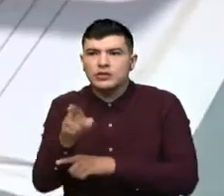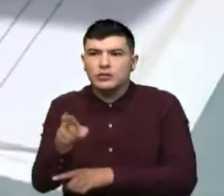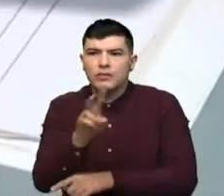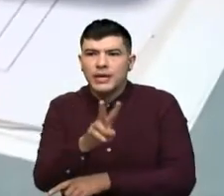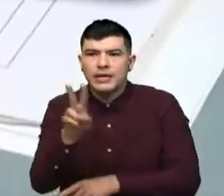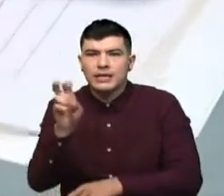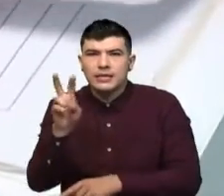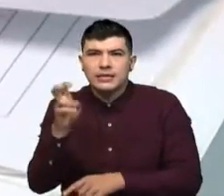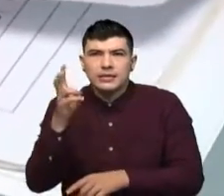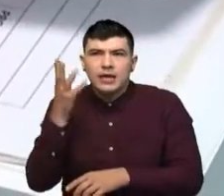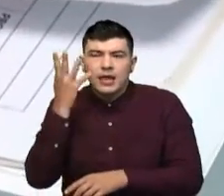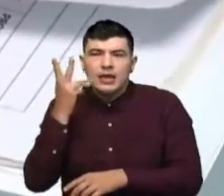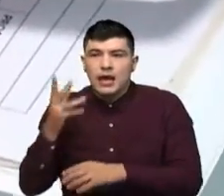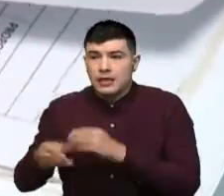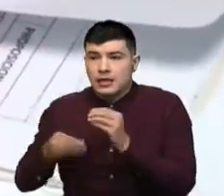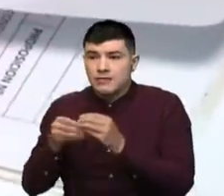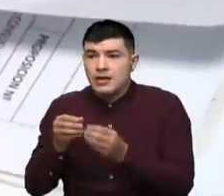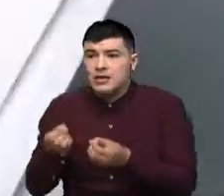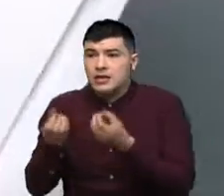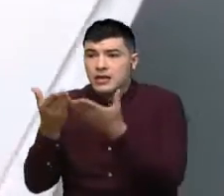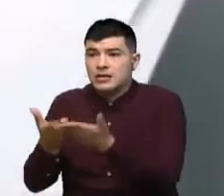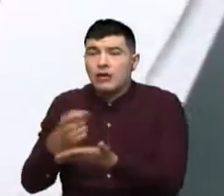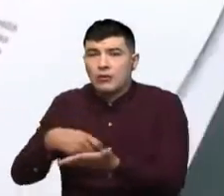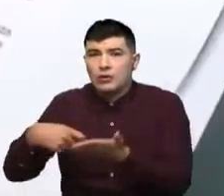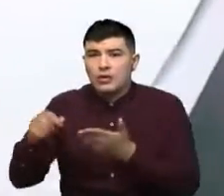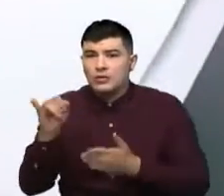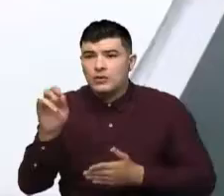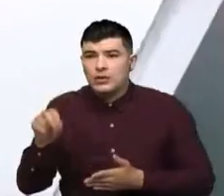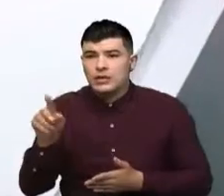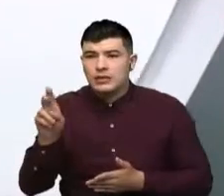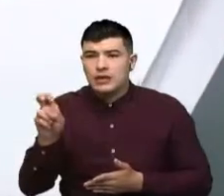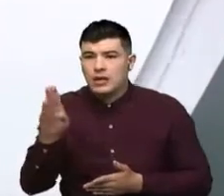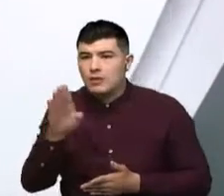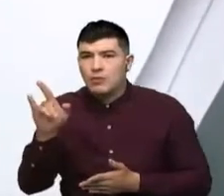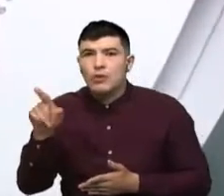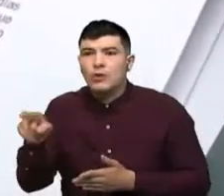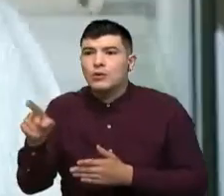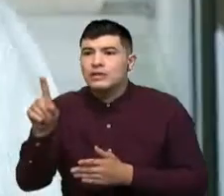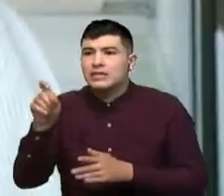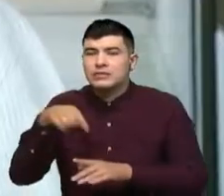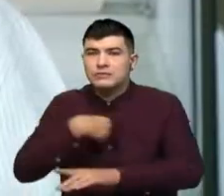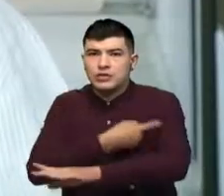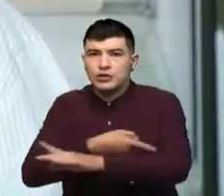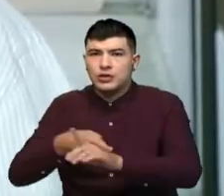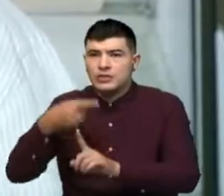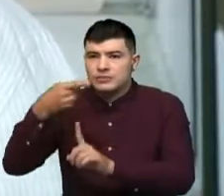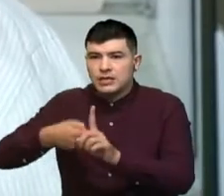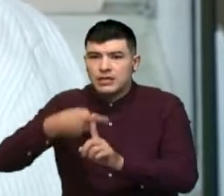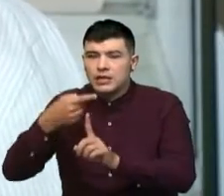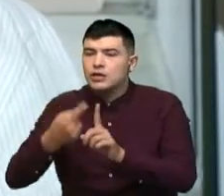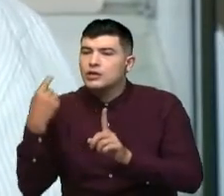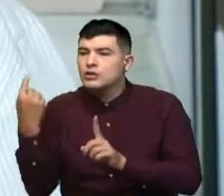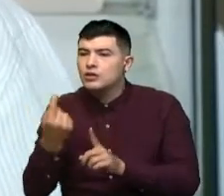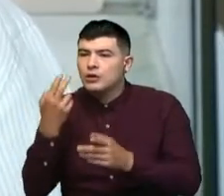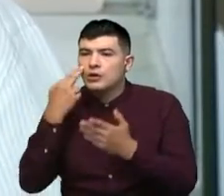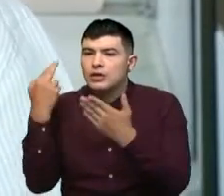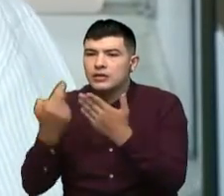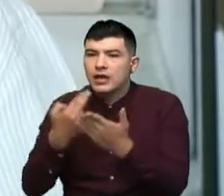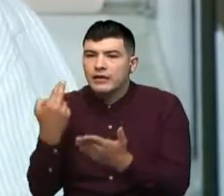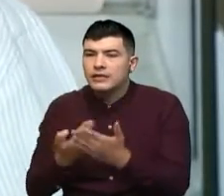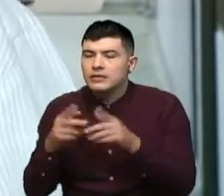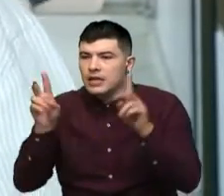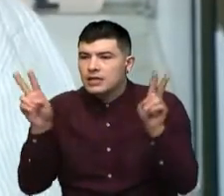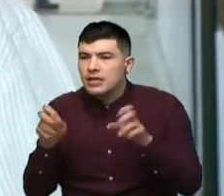y la chapita que le dan un contrato por inderbu por 6 millones de pesos mensuales sólo que es que para que revise el tema de los escenarios deportivos